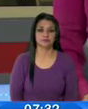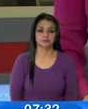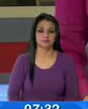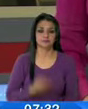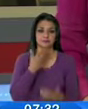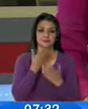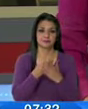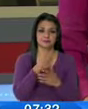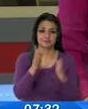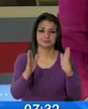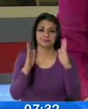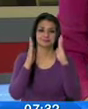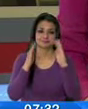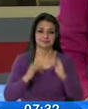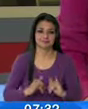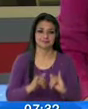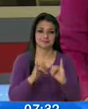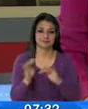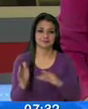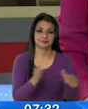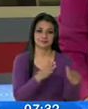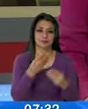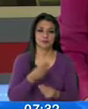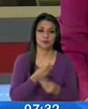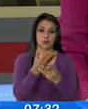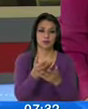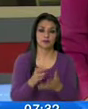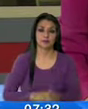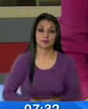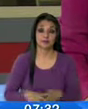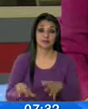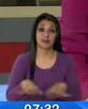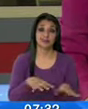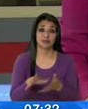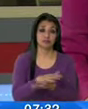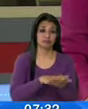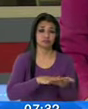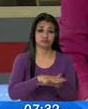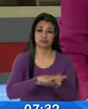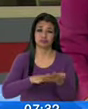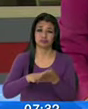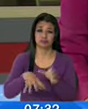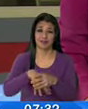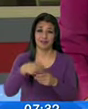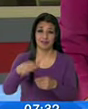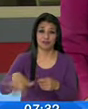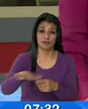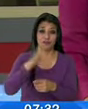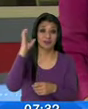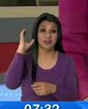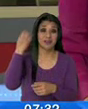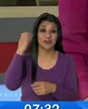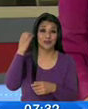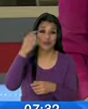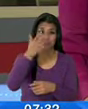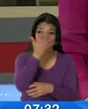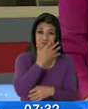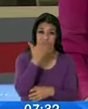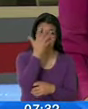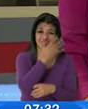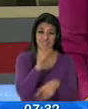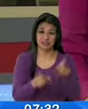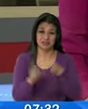Gracias por continuar en nuestra sintonía. Les contamos que los hechos violentos suscitados en los exteriores de una radio en Quilindé, provincia de Esmeralda, serán indagados